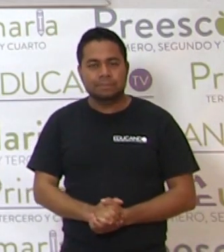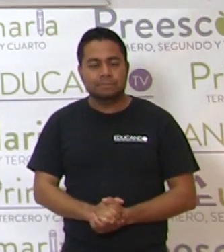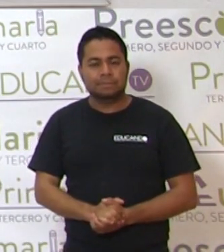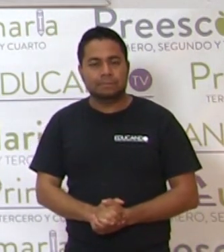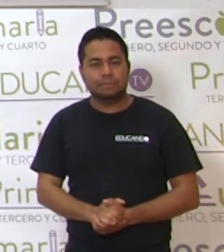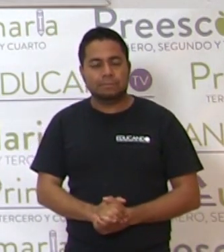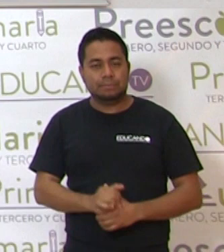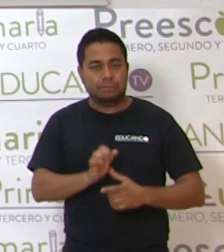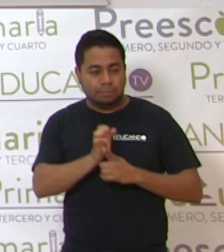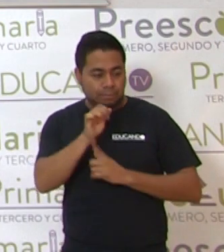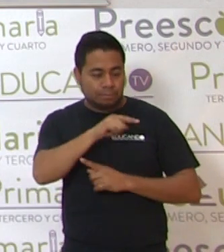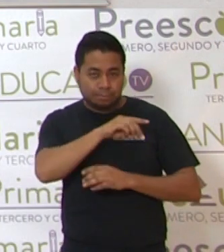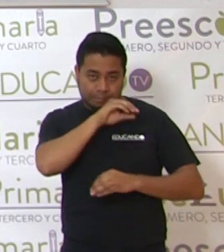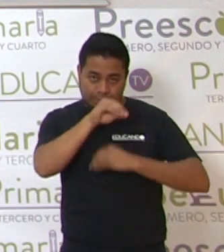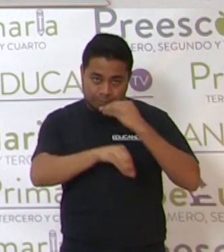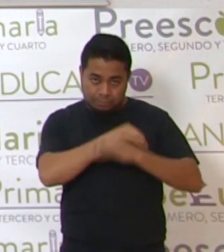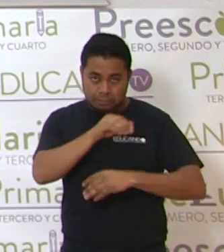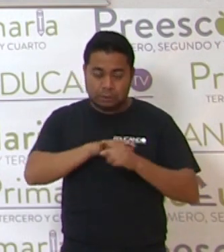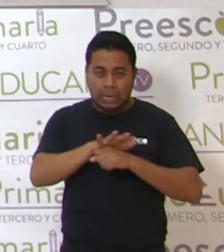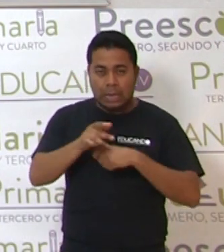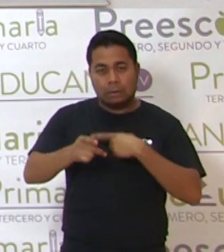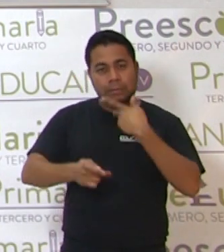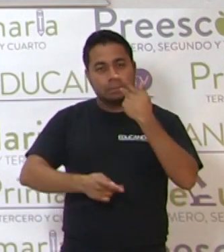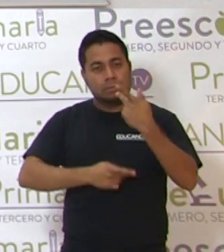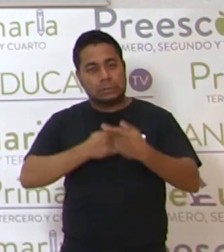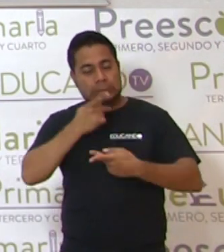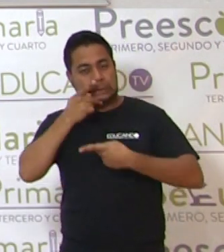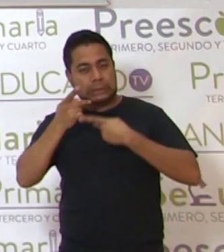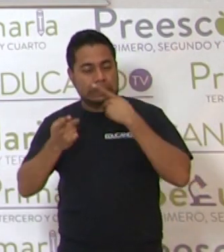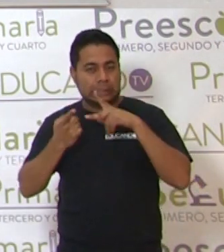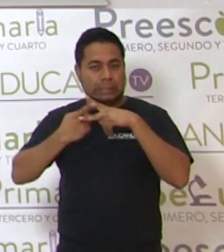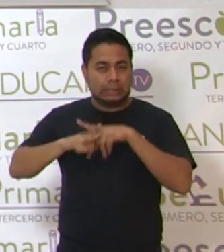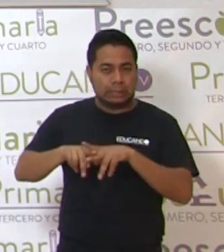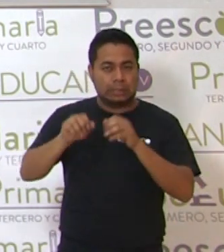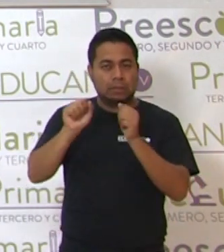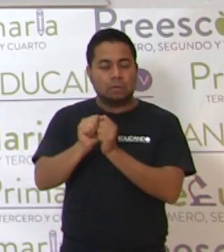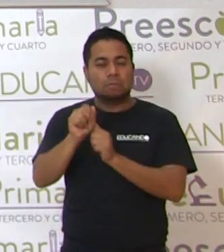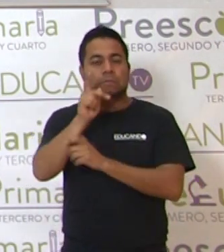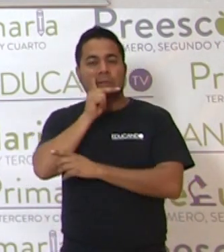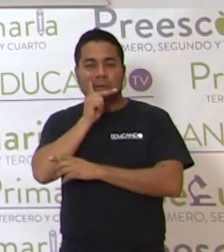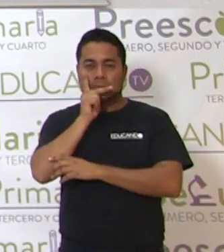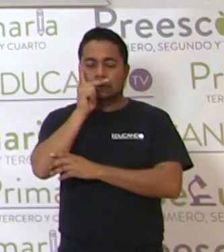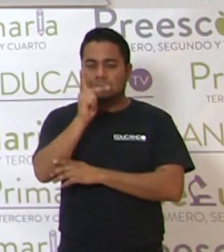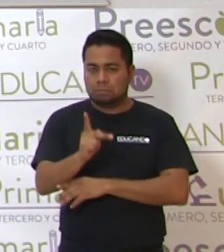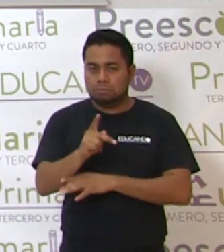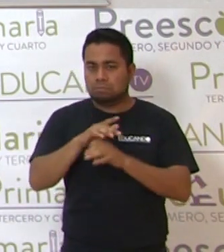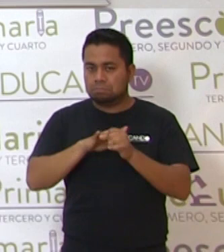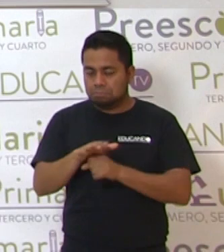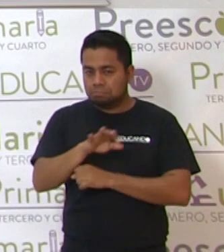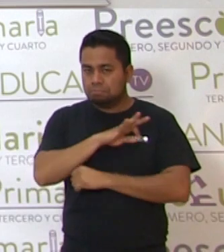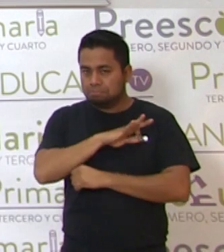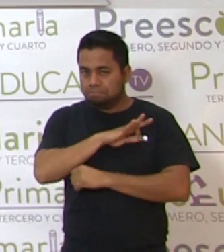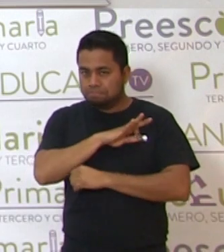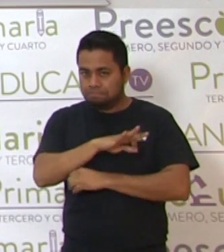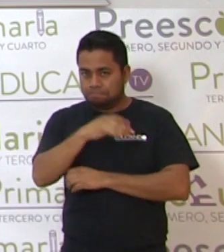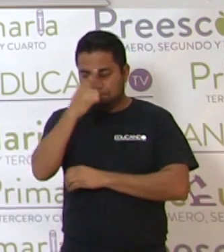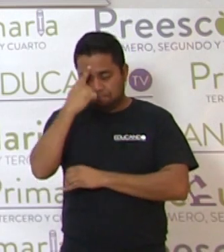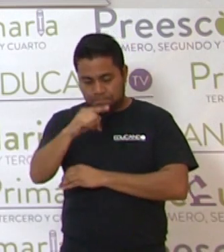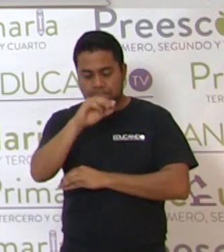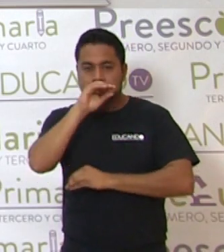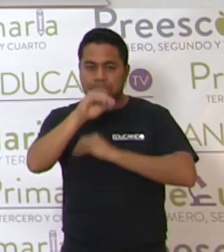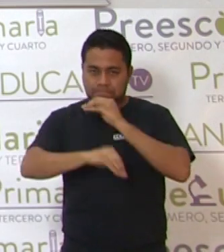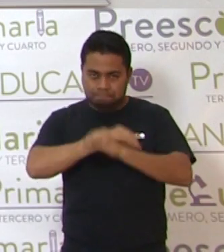vamos formando una poesía a partir de palabras que pueden irse